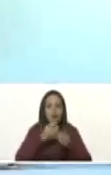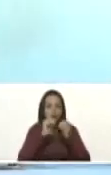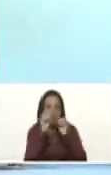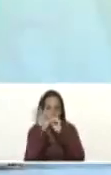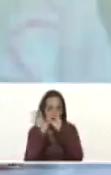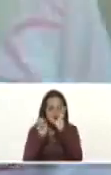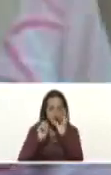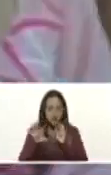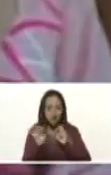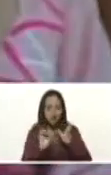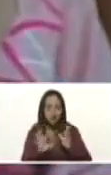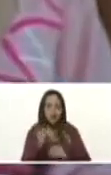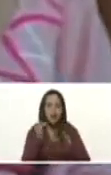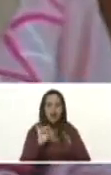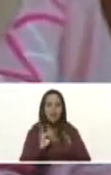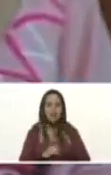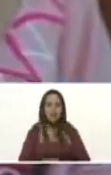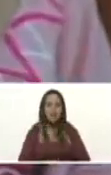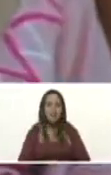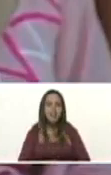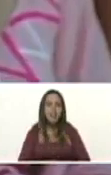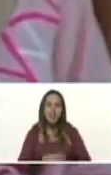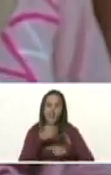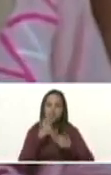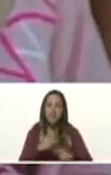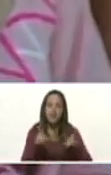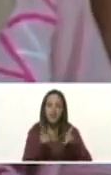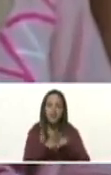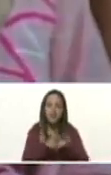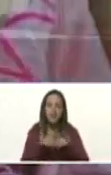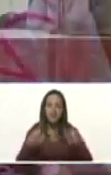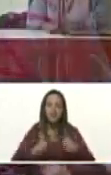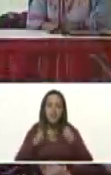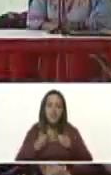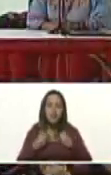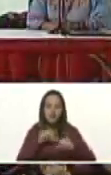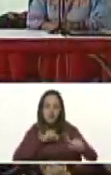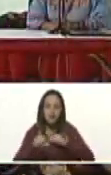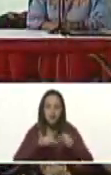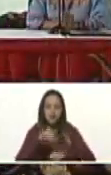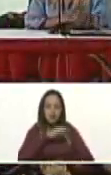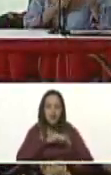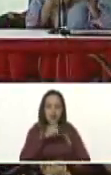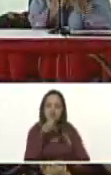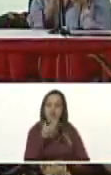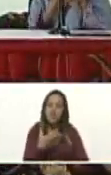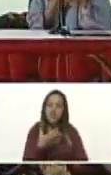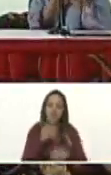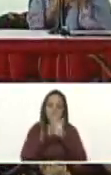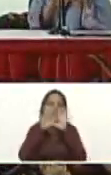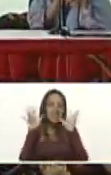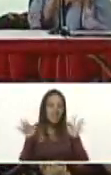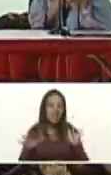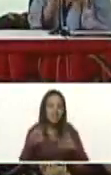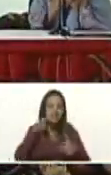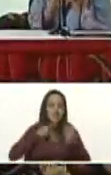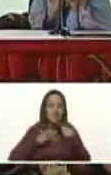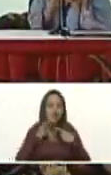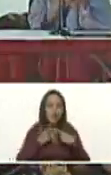brillo. Así tiene que ser la vida de nuestros pueblos y movimientos sociales. Bella, brillante,